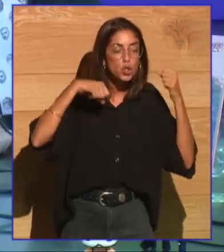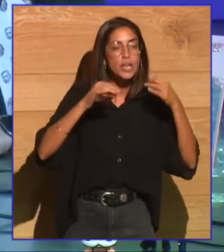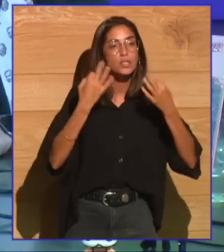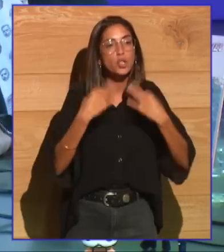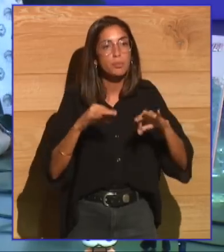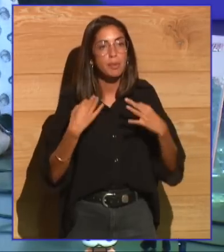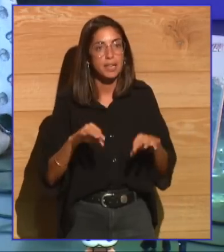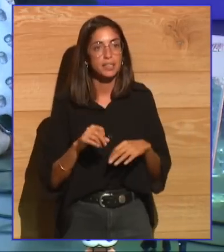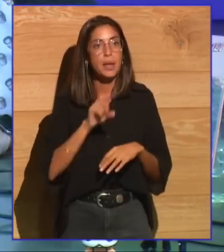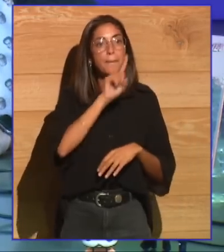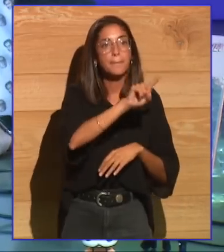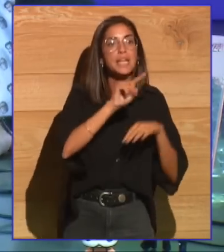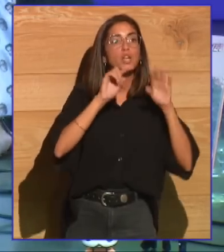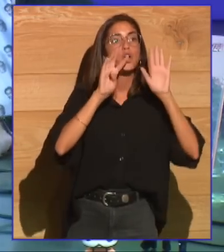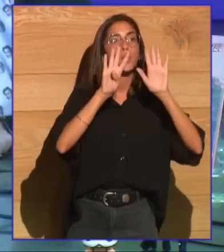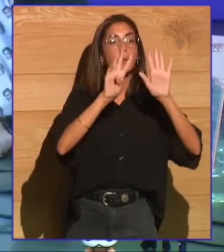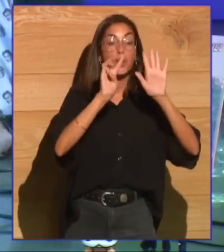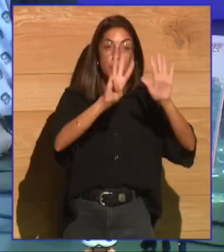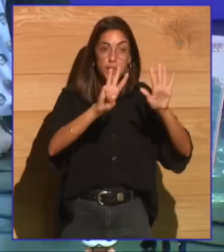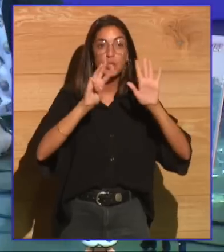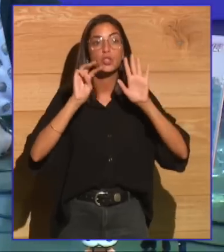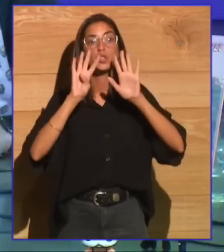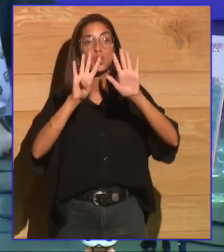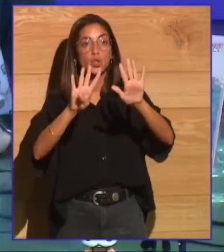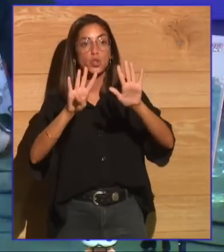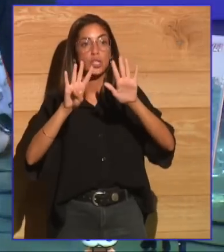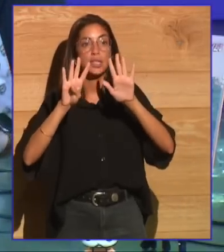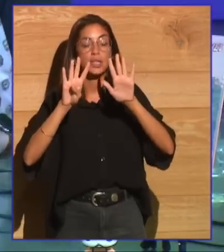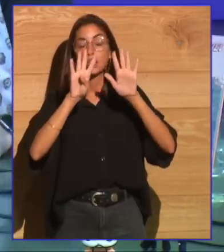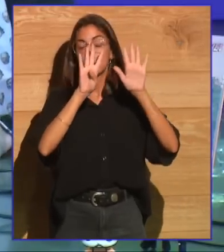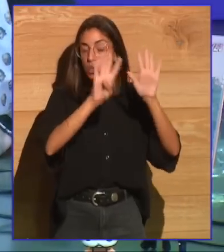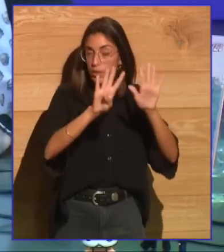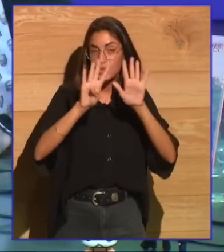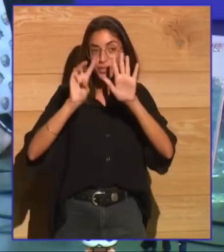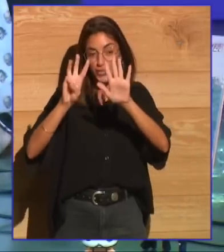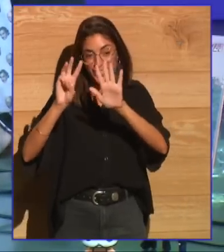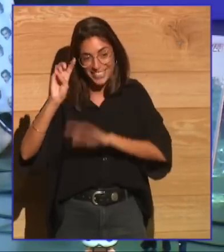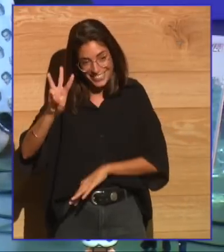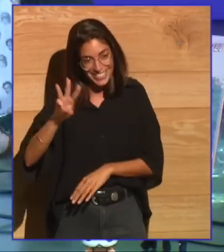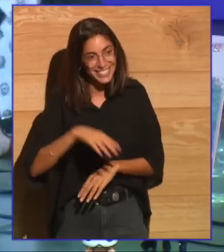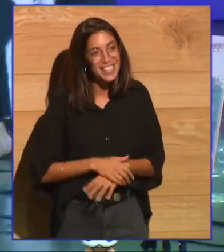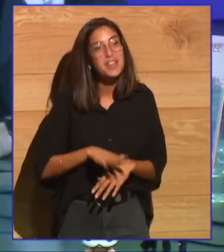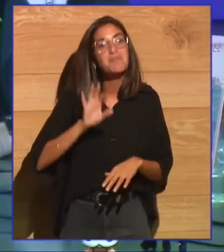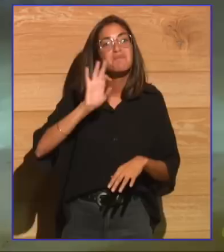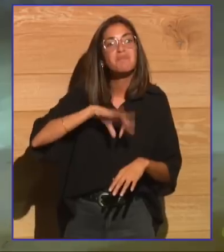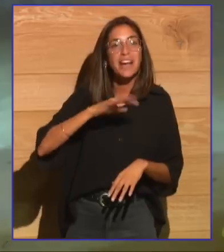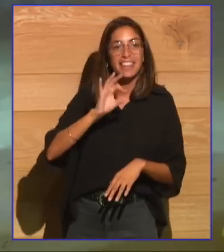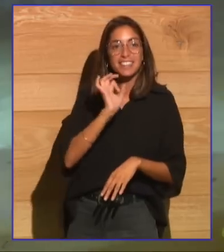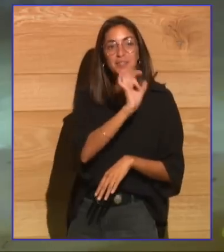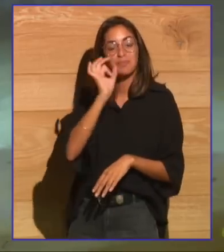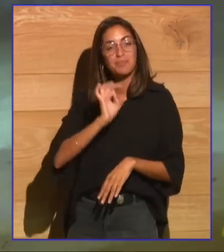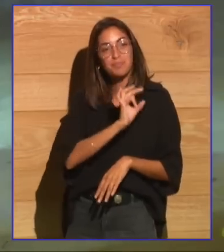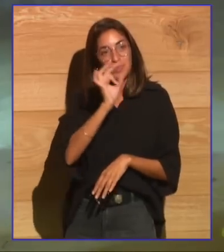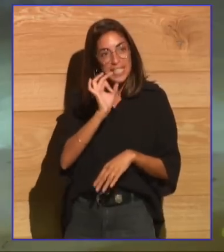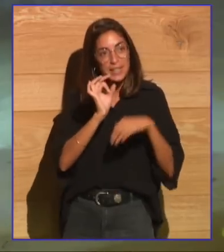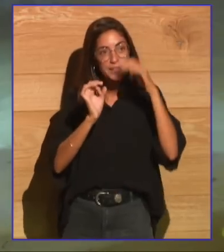altares 1983 fue el año en el que spielberg de alguna manera yo creo que estuvo digiriendo todo esto que